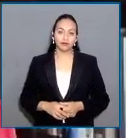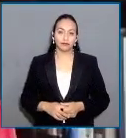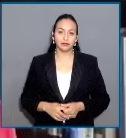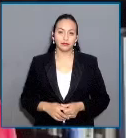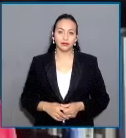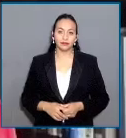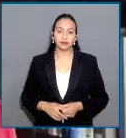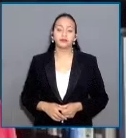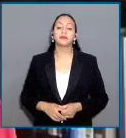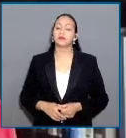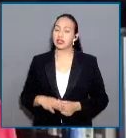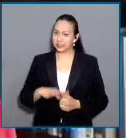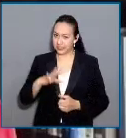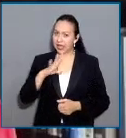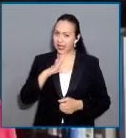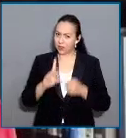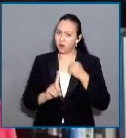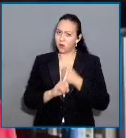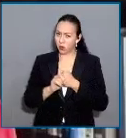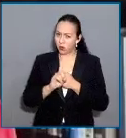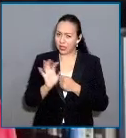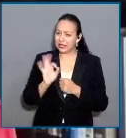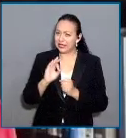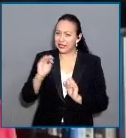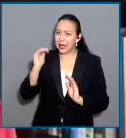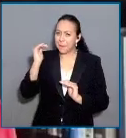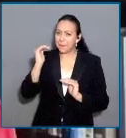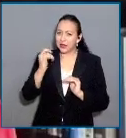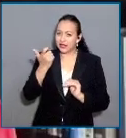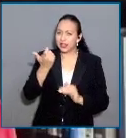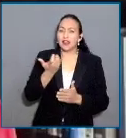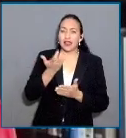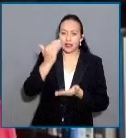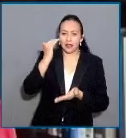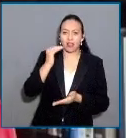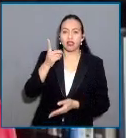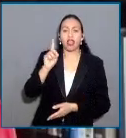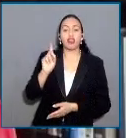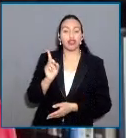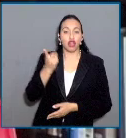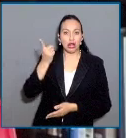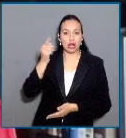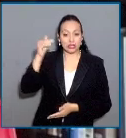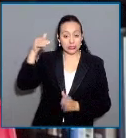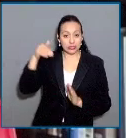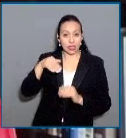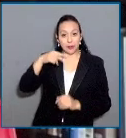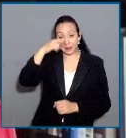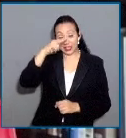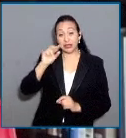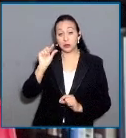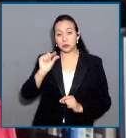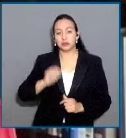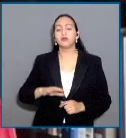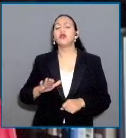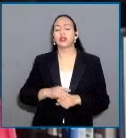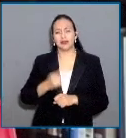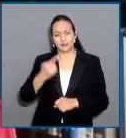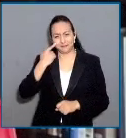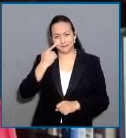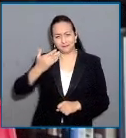riesgo real de una disminución importante del ingreso de dólares a la economía mexicana, que hay que recordar que en años anteriores ha sido